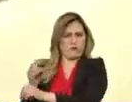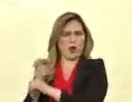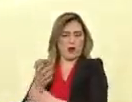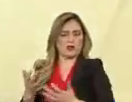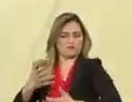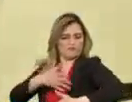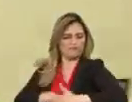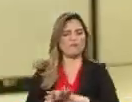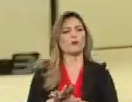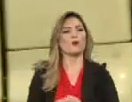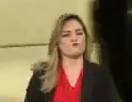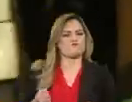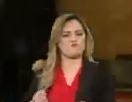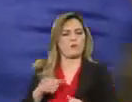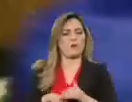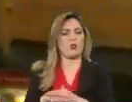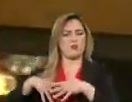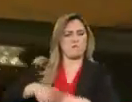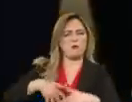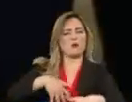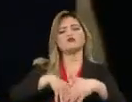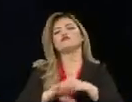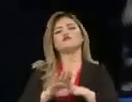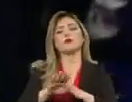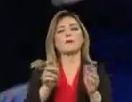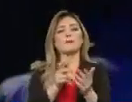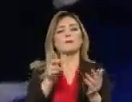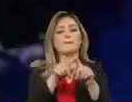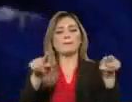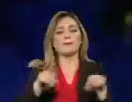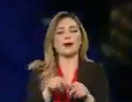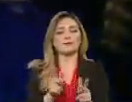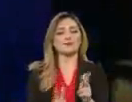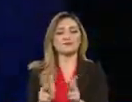de comerciantes ingresaron hacia el parqueadero del mercado.